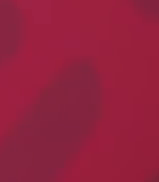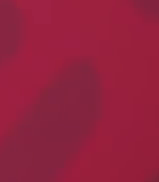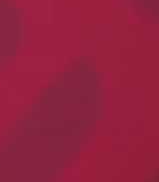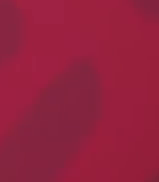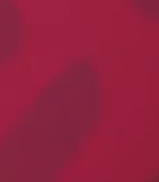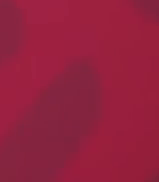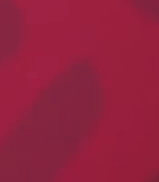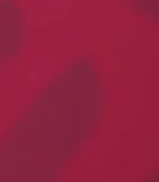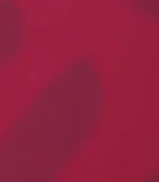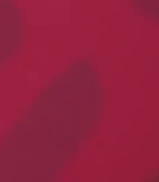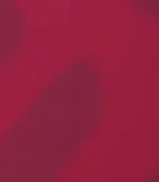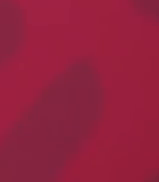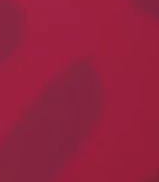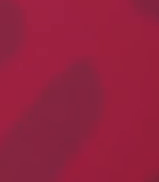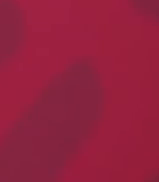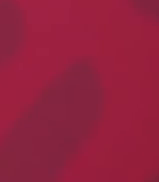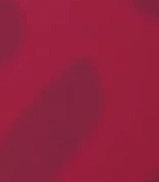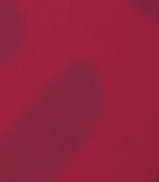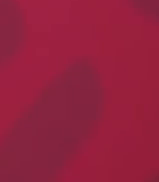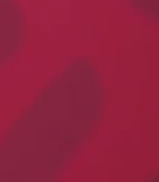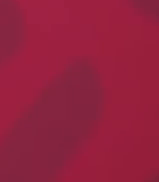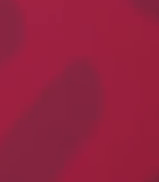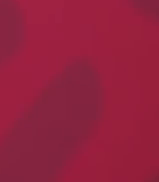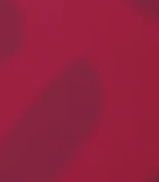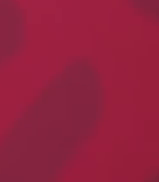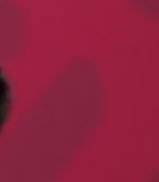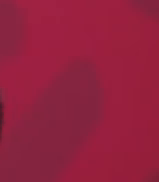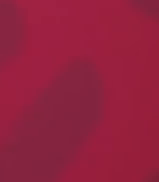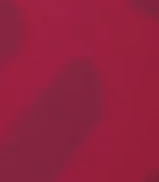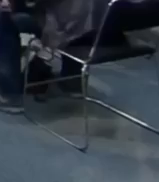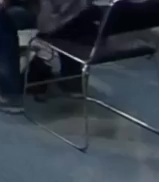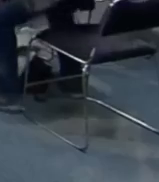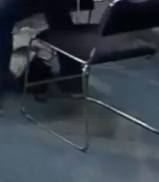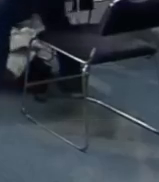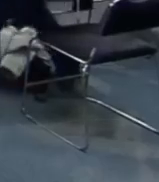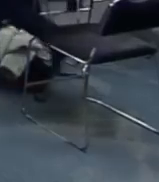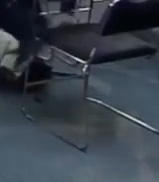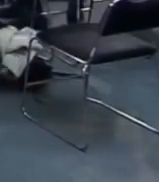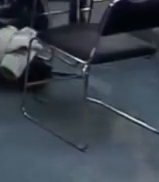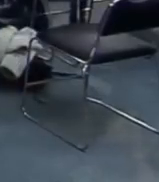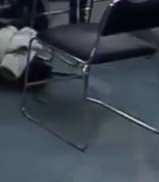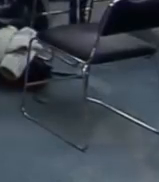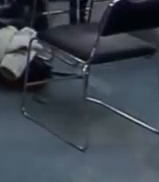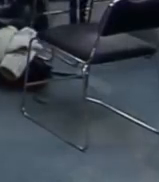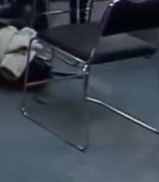y todo el equipo tiene que irse a la transmisión del evento en el Zócalo. Les agradezco mucho.